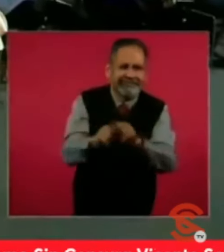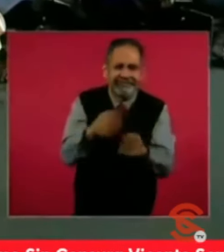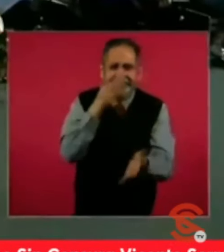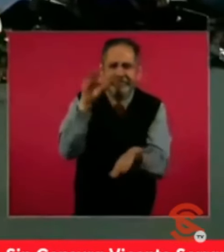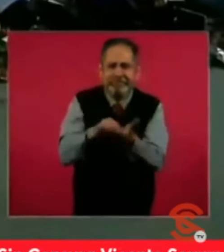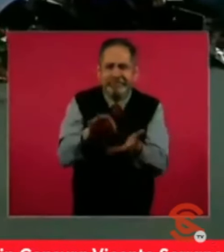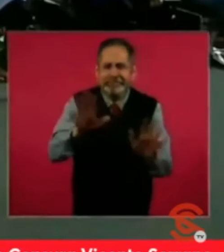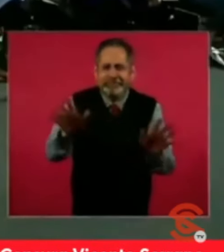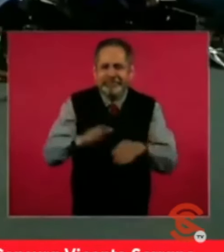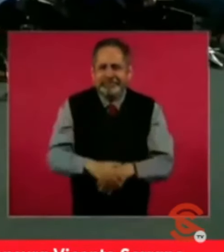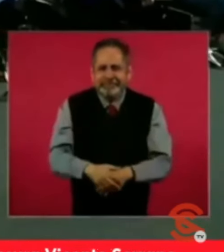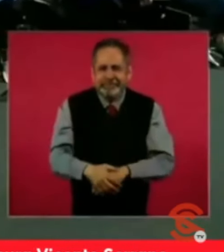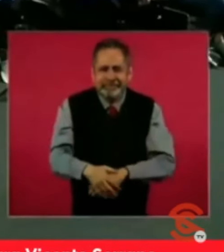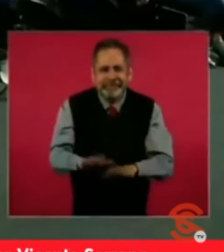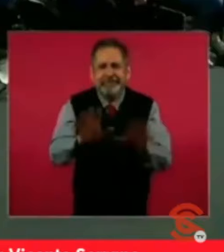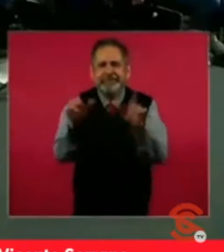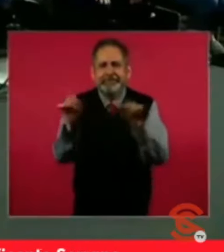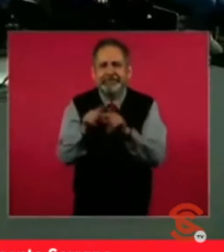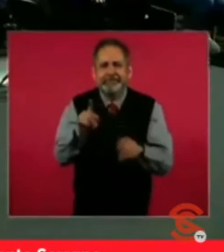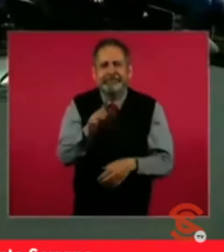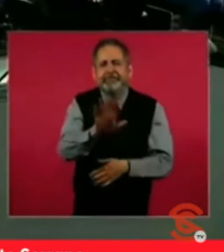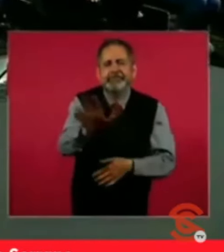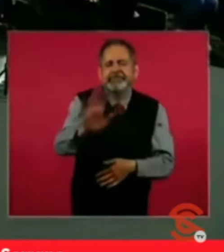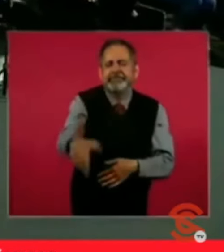ti, ya. Dígame cómo